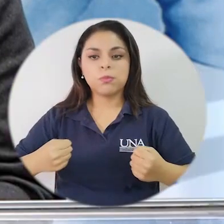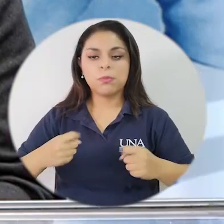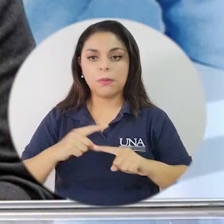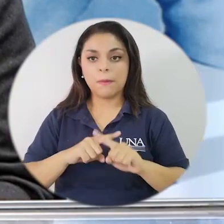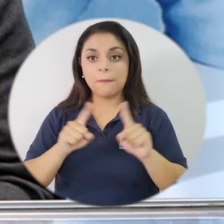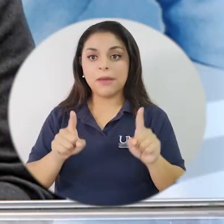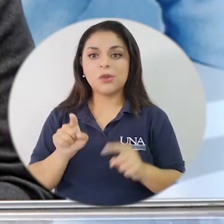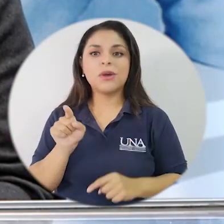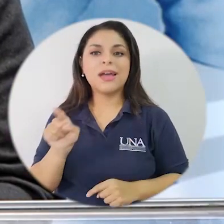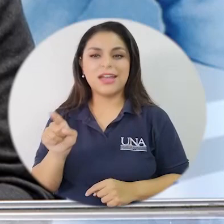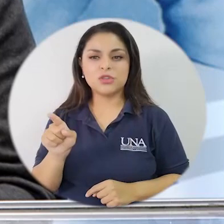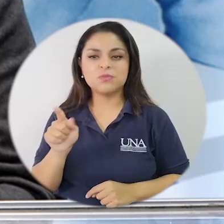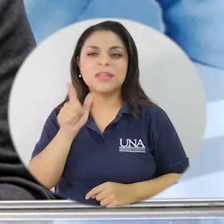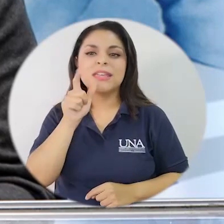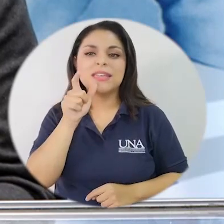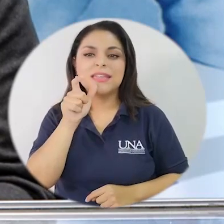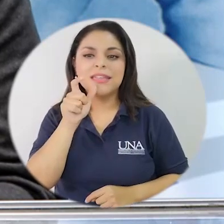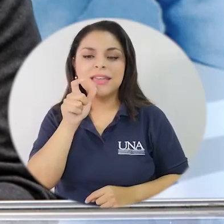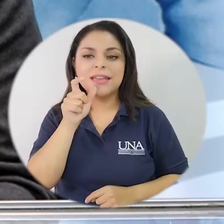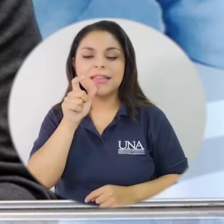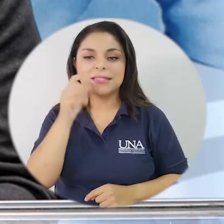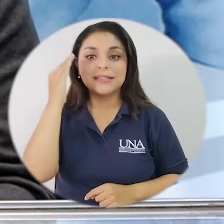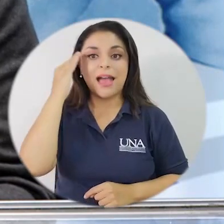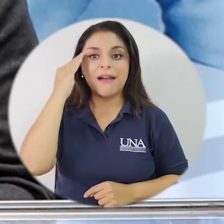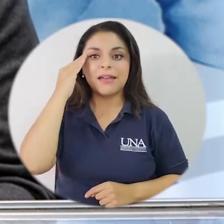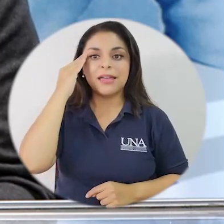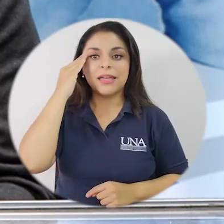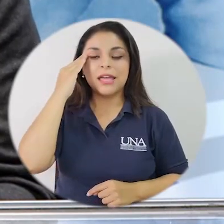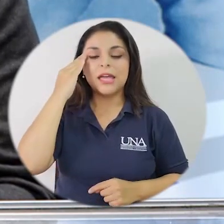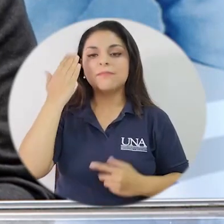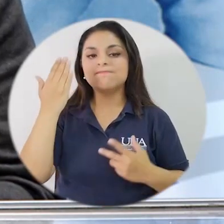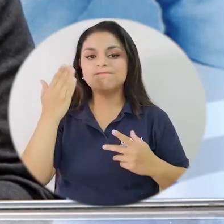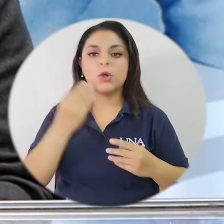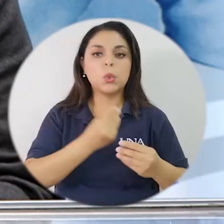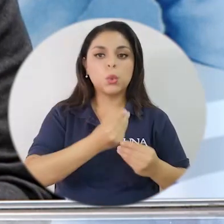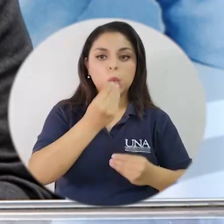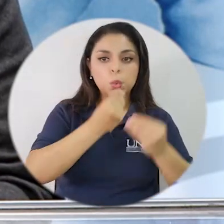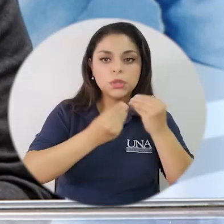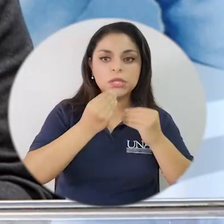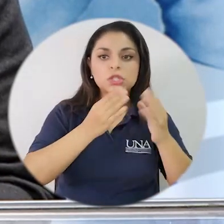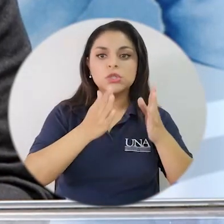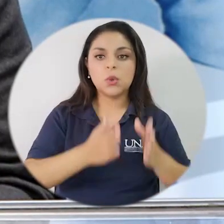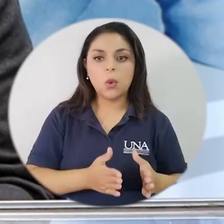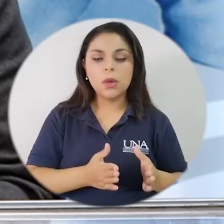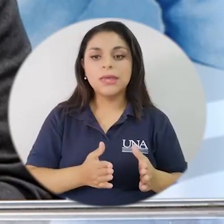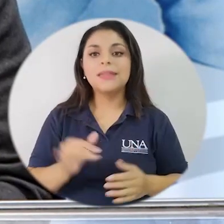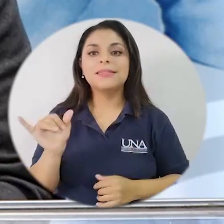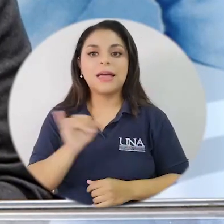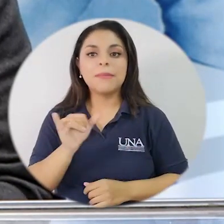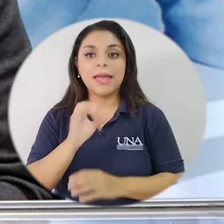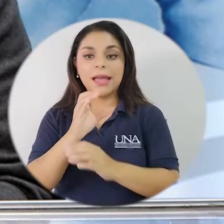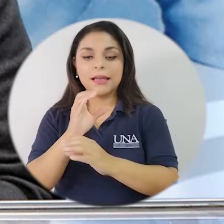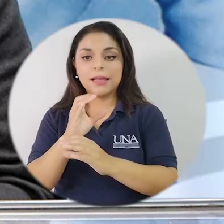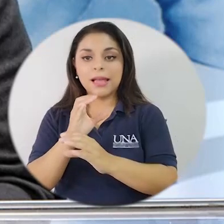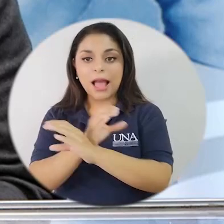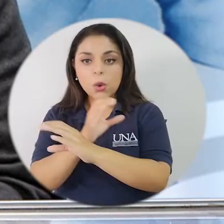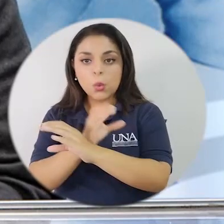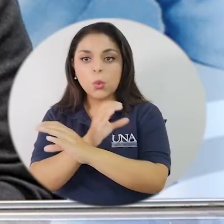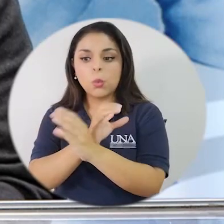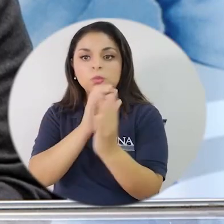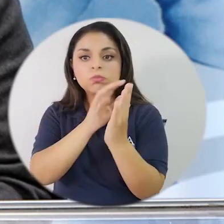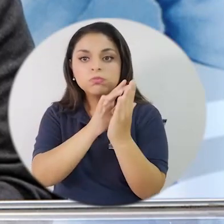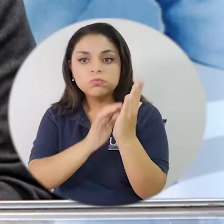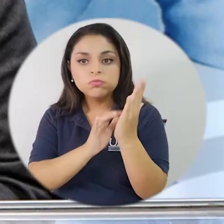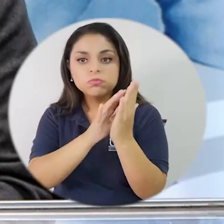esto lo manejan muy bien con las curvas de la nutrición y con algunas calculadoras, inclusive a nivel de internet